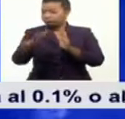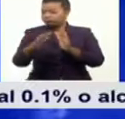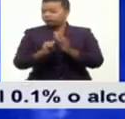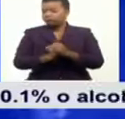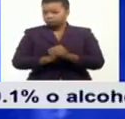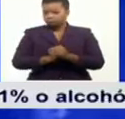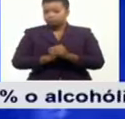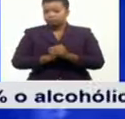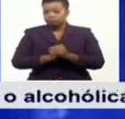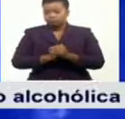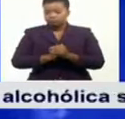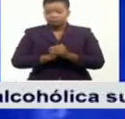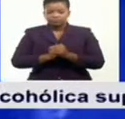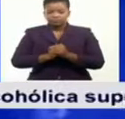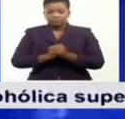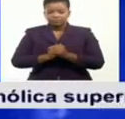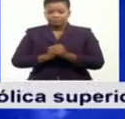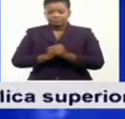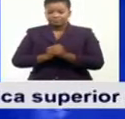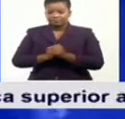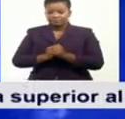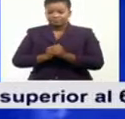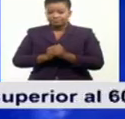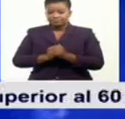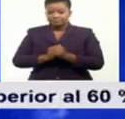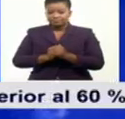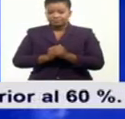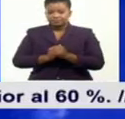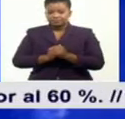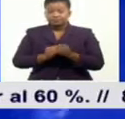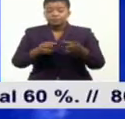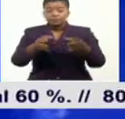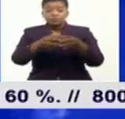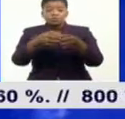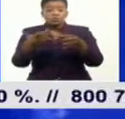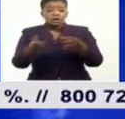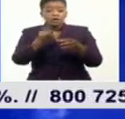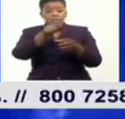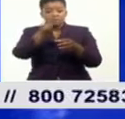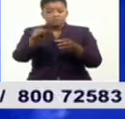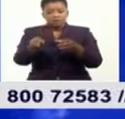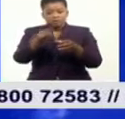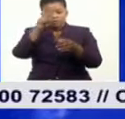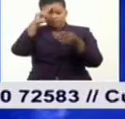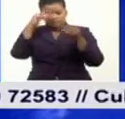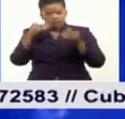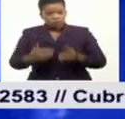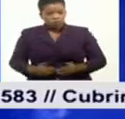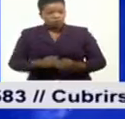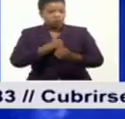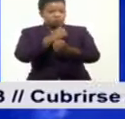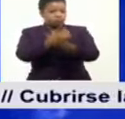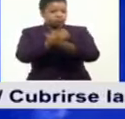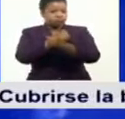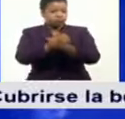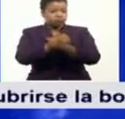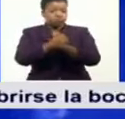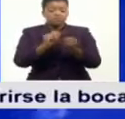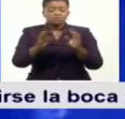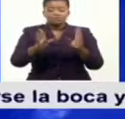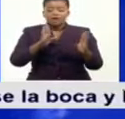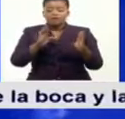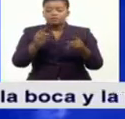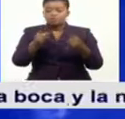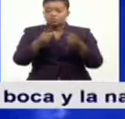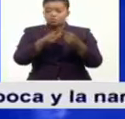no se incluyen todos los que participaron de los ensayos 1, 2, en la fase 1, en